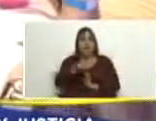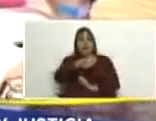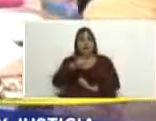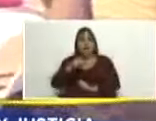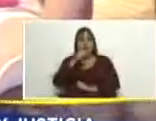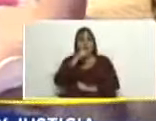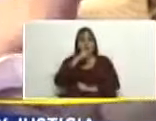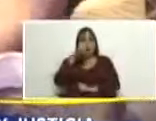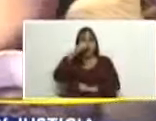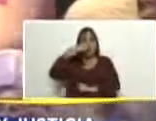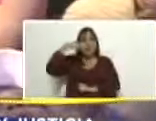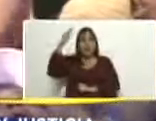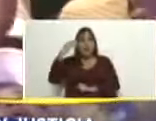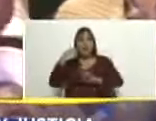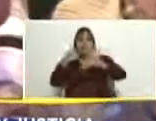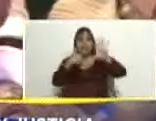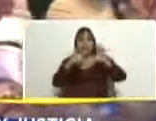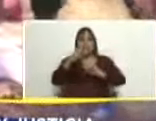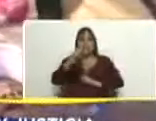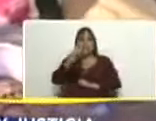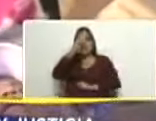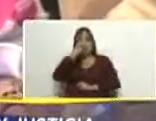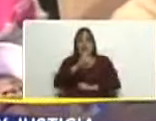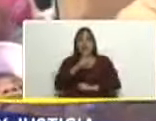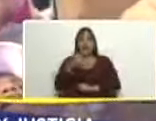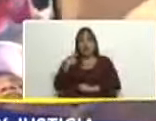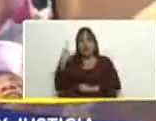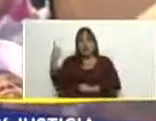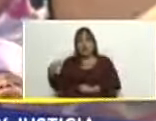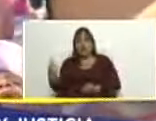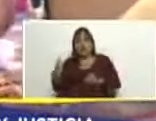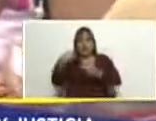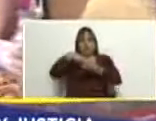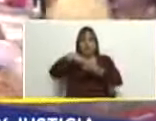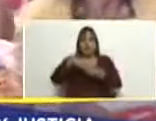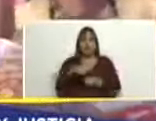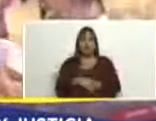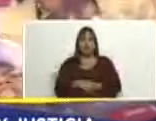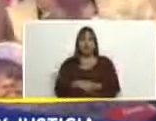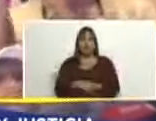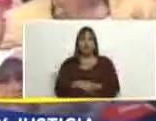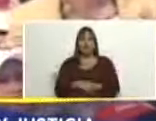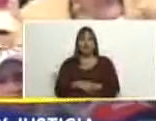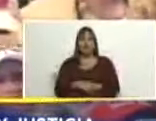mayores de 60 años, me anoto ahí,